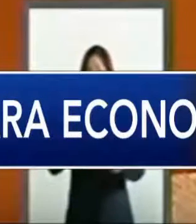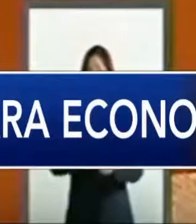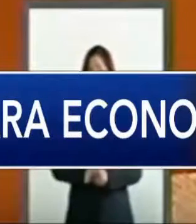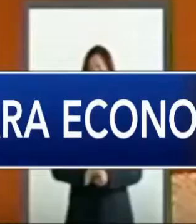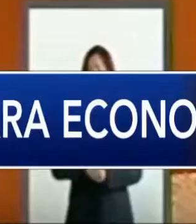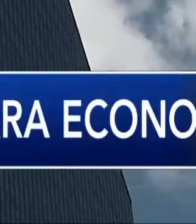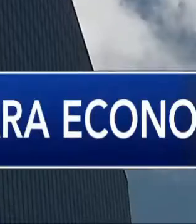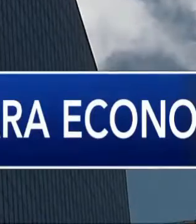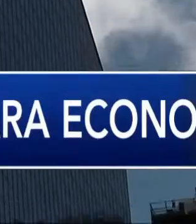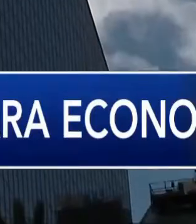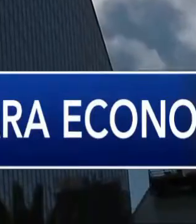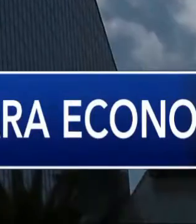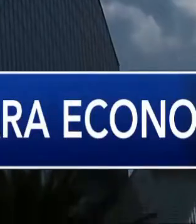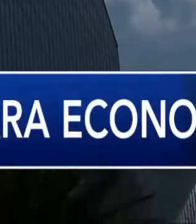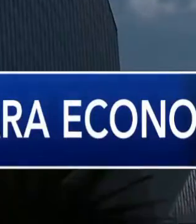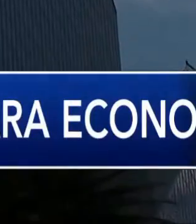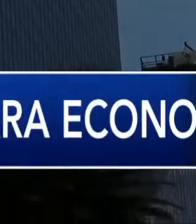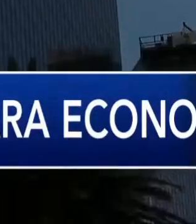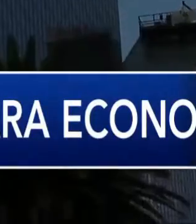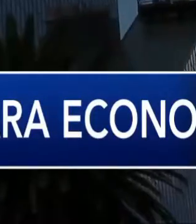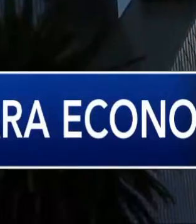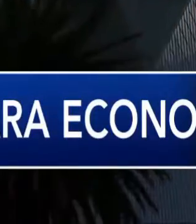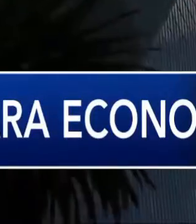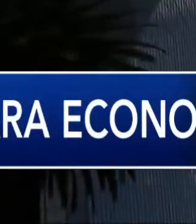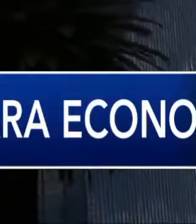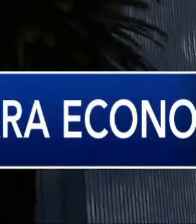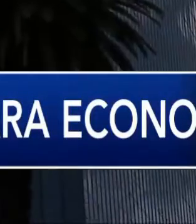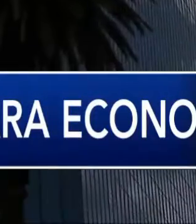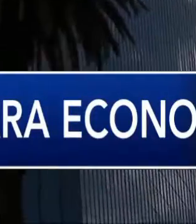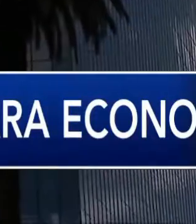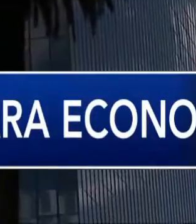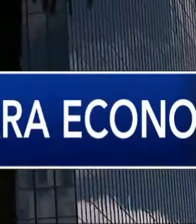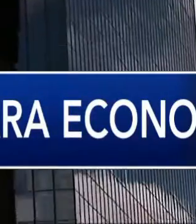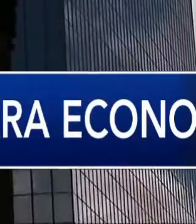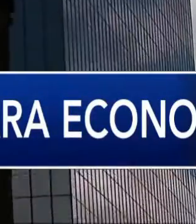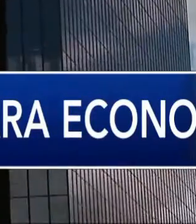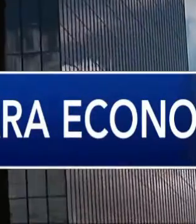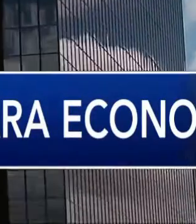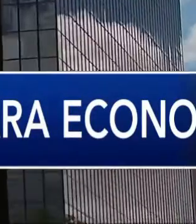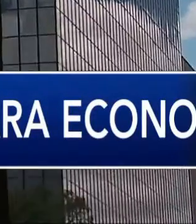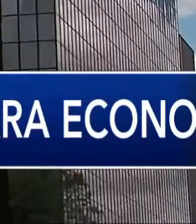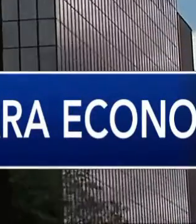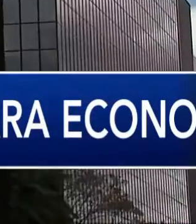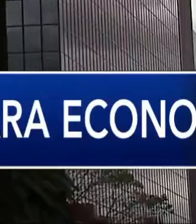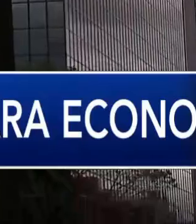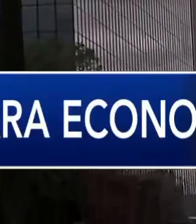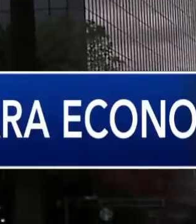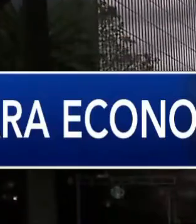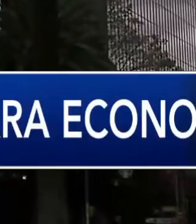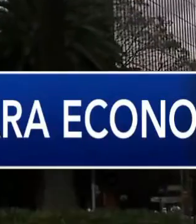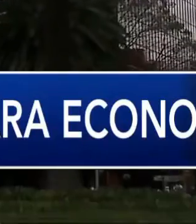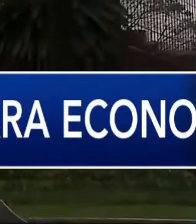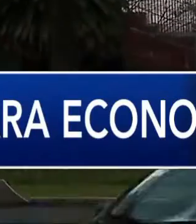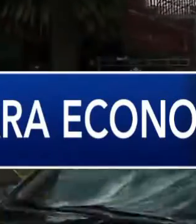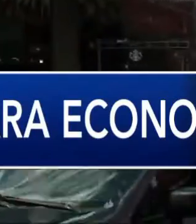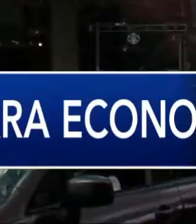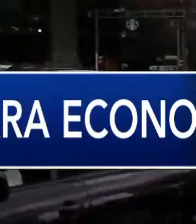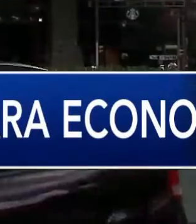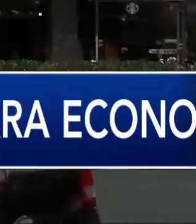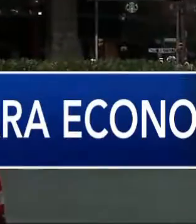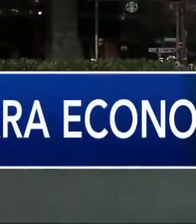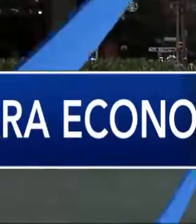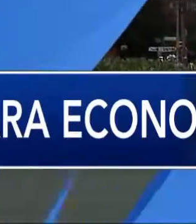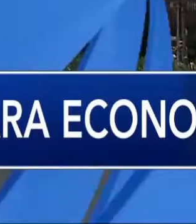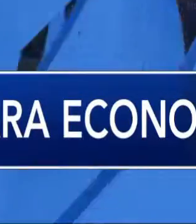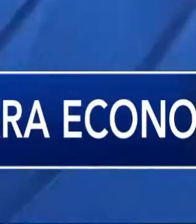la situación. Legisladores de oposición acusaron al gobierno de no tener un plan de protección para la economía mexicana, sin olvidar el riesgo